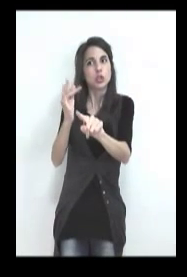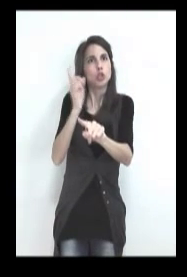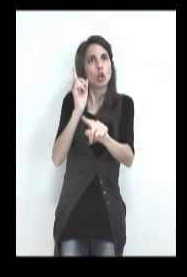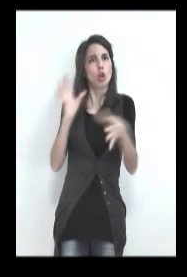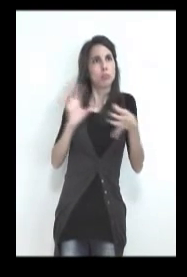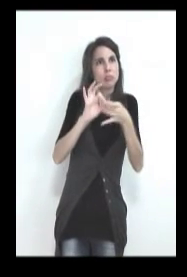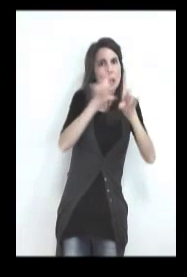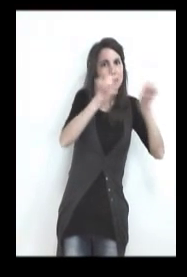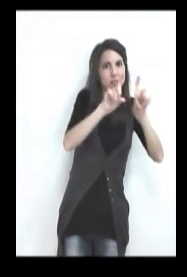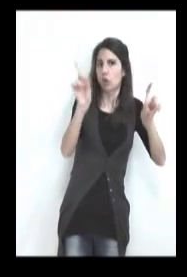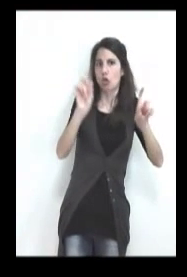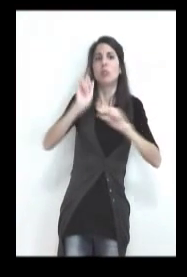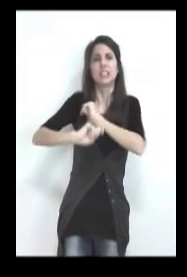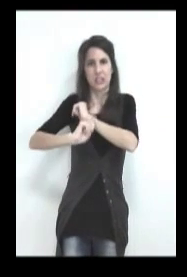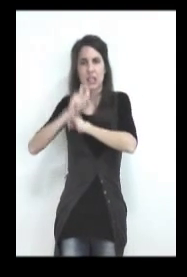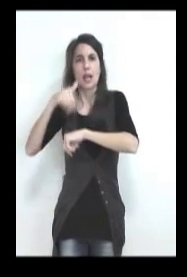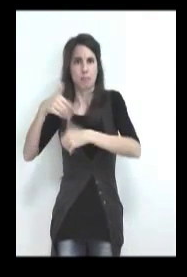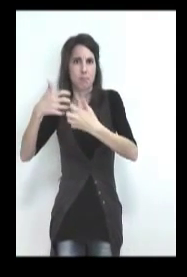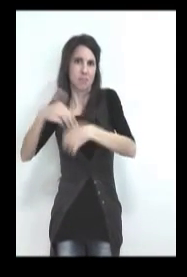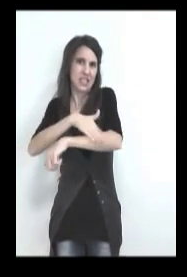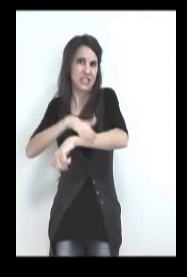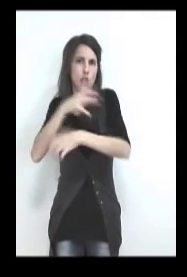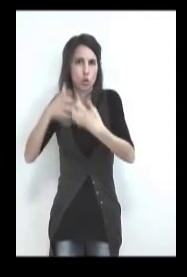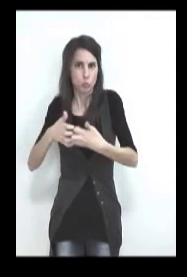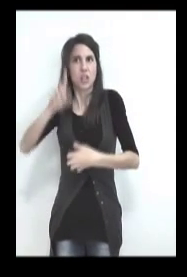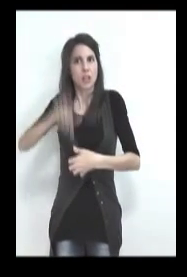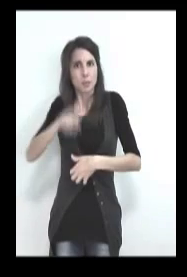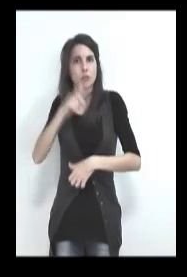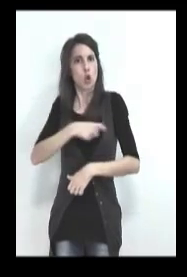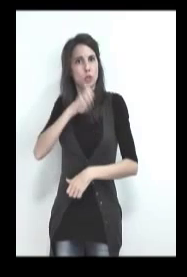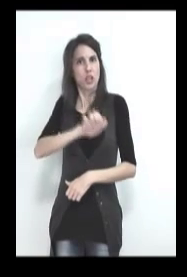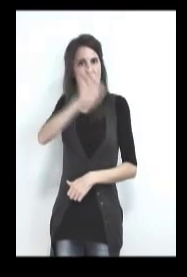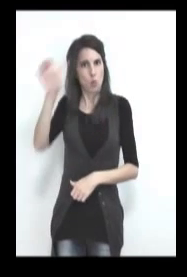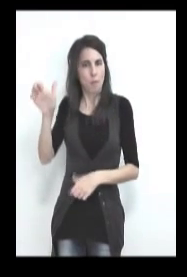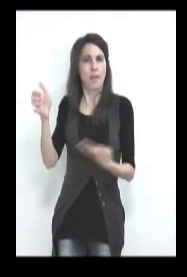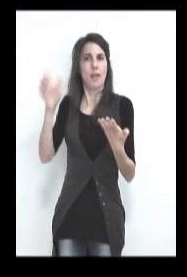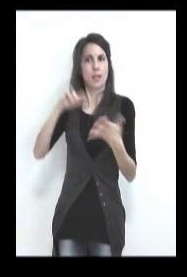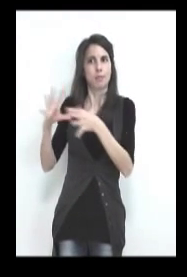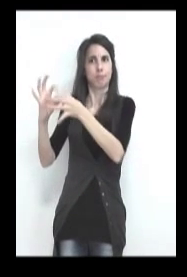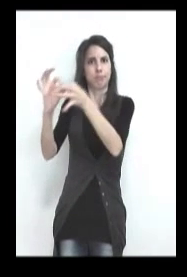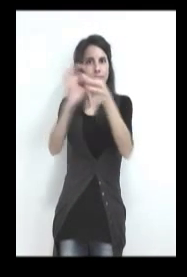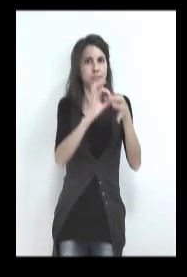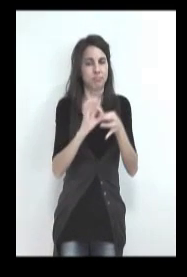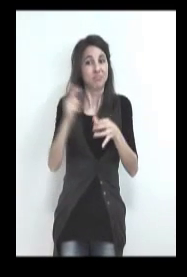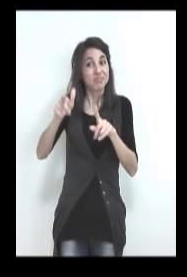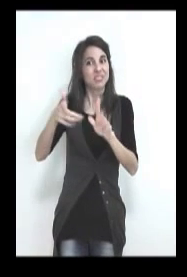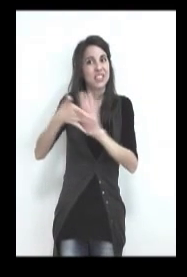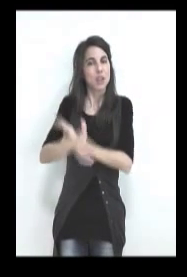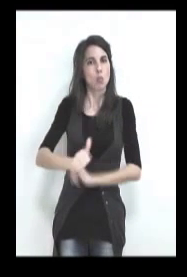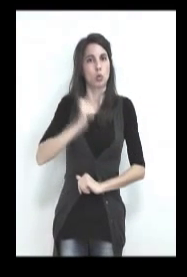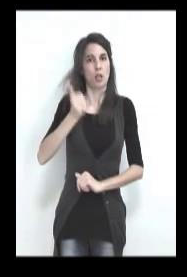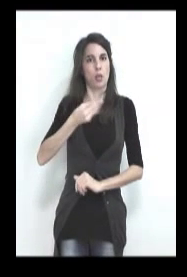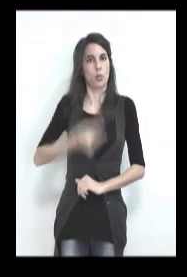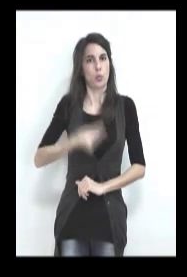estrategia del Ministerio de Industria, es también una estrategia a nivel de la Comisión Europea y es una oportunidad muy buena